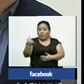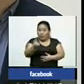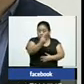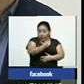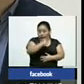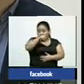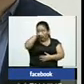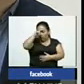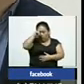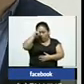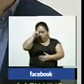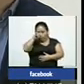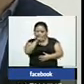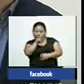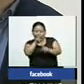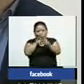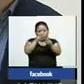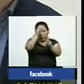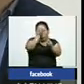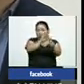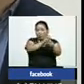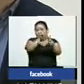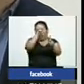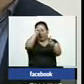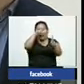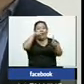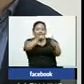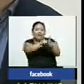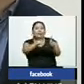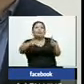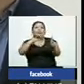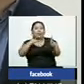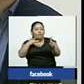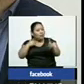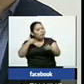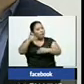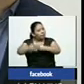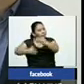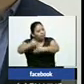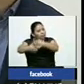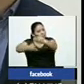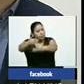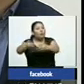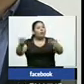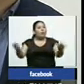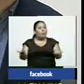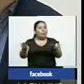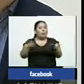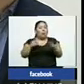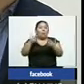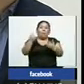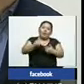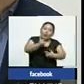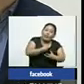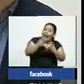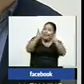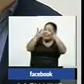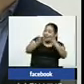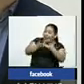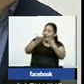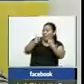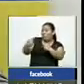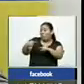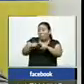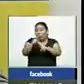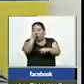decisión no creen en el modelo, es muy difícil que el modelo avance efectivamente, por mucho que la gente quiera, que gestión humana